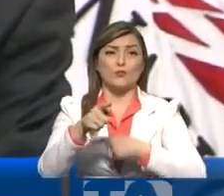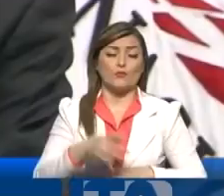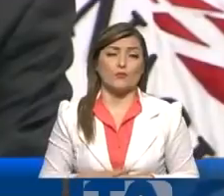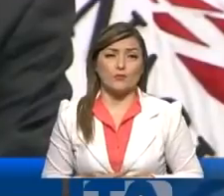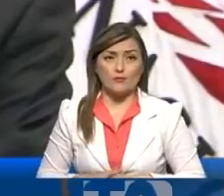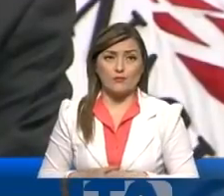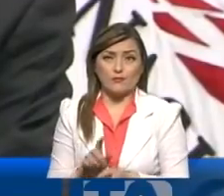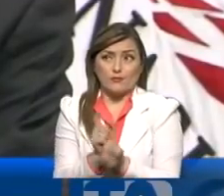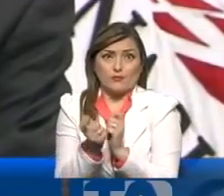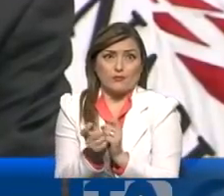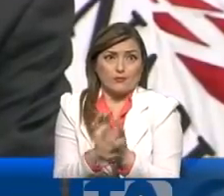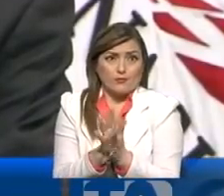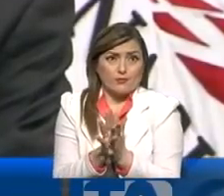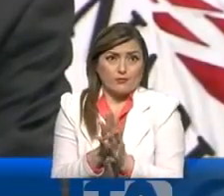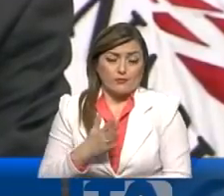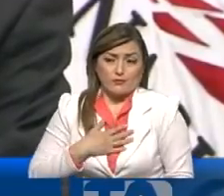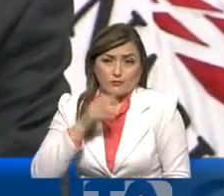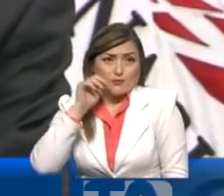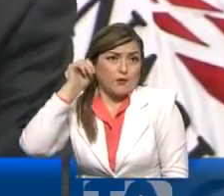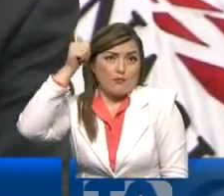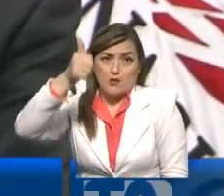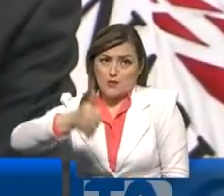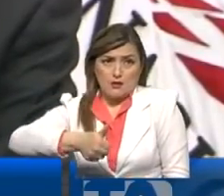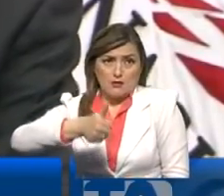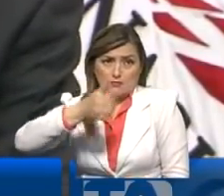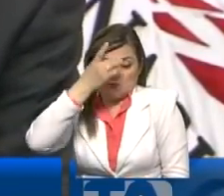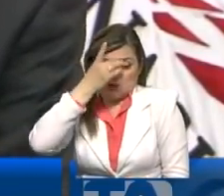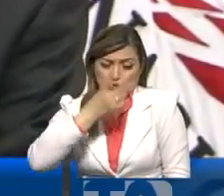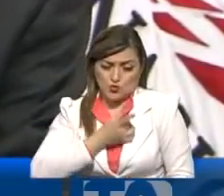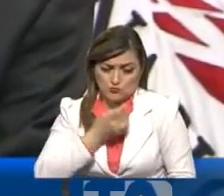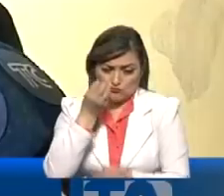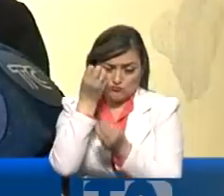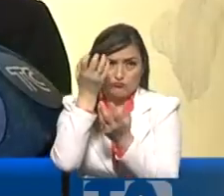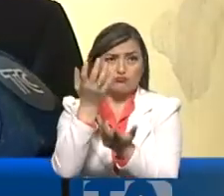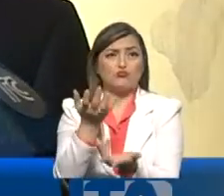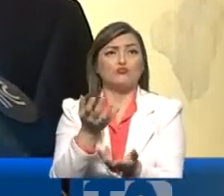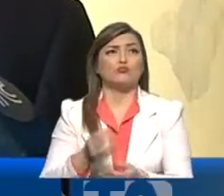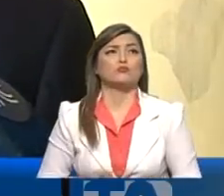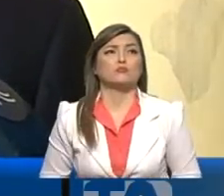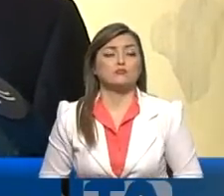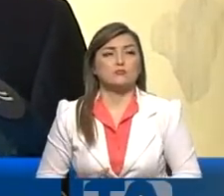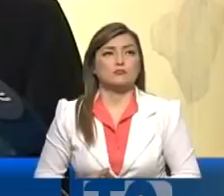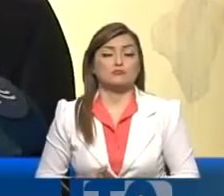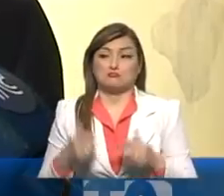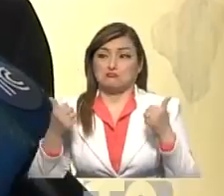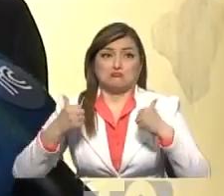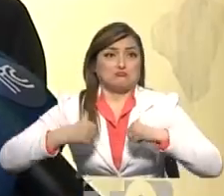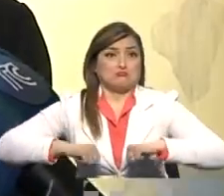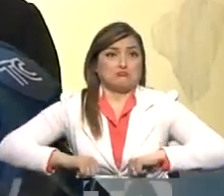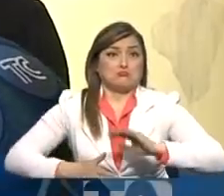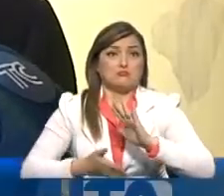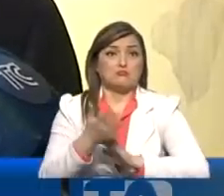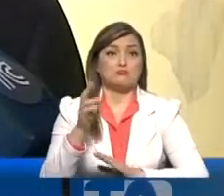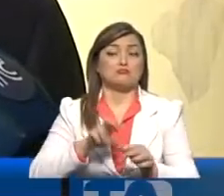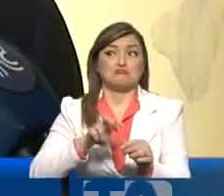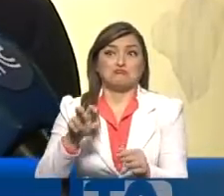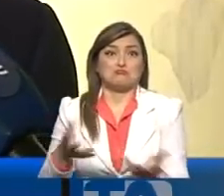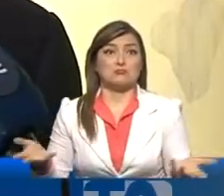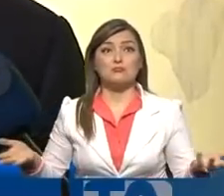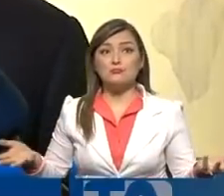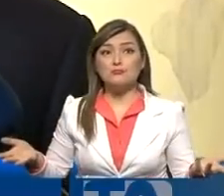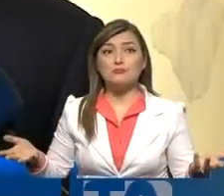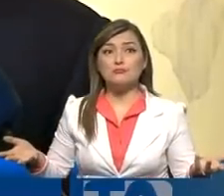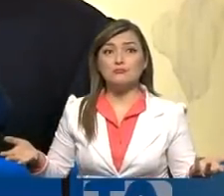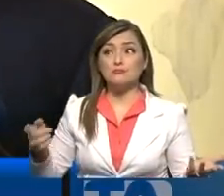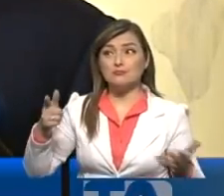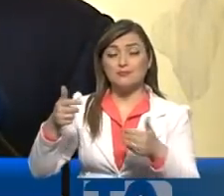revén, mañana les daré a conocer mi decisión final. Me da mucha pena si se ha ido, pero me da más pena que habiendo